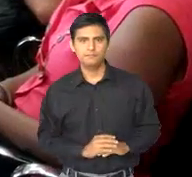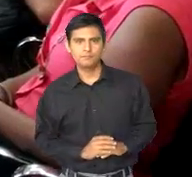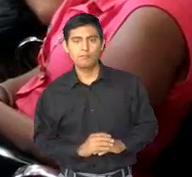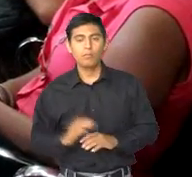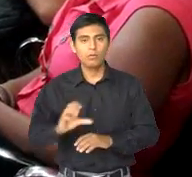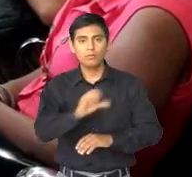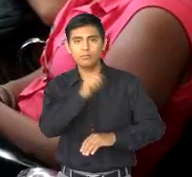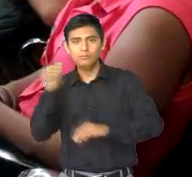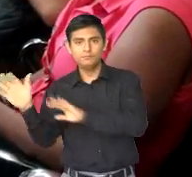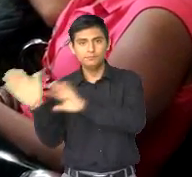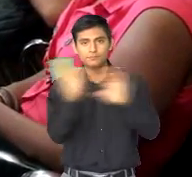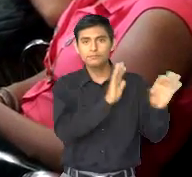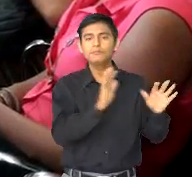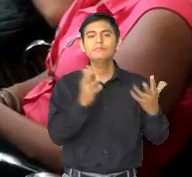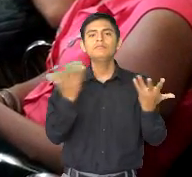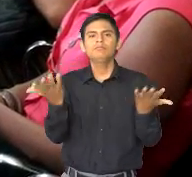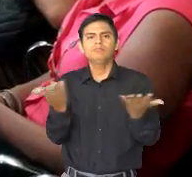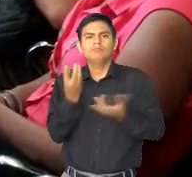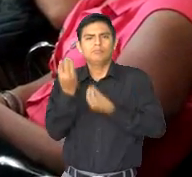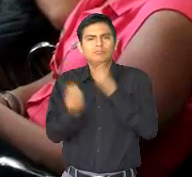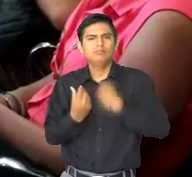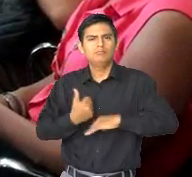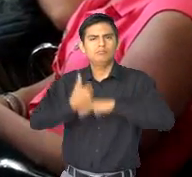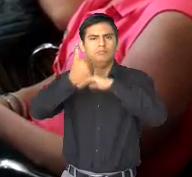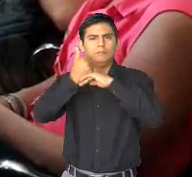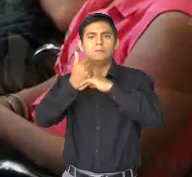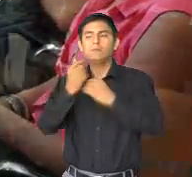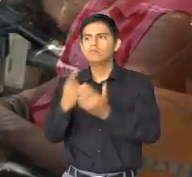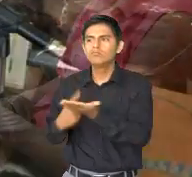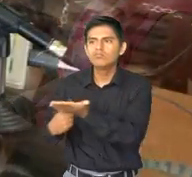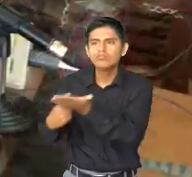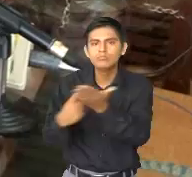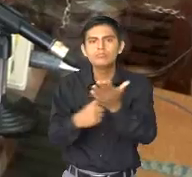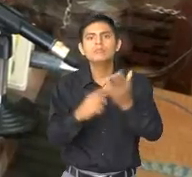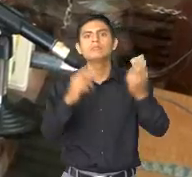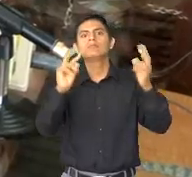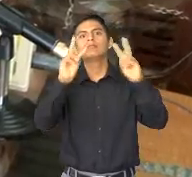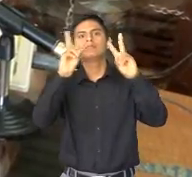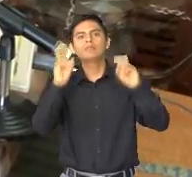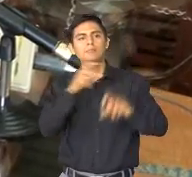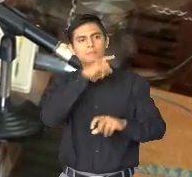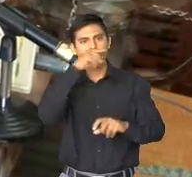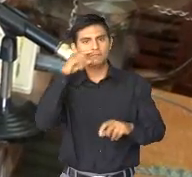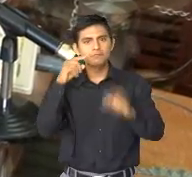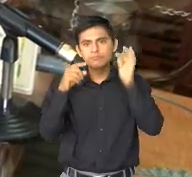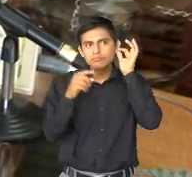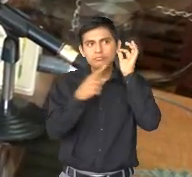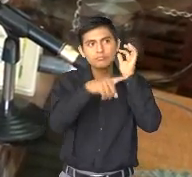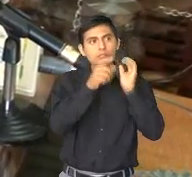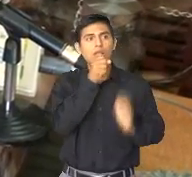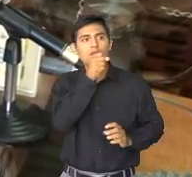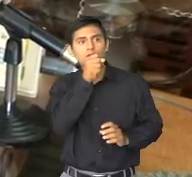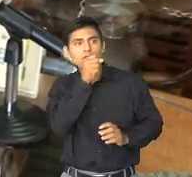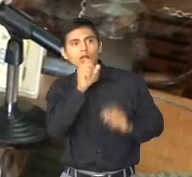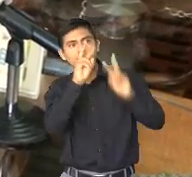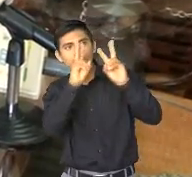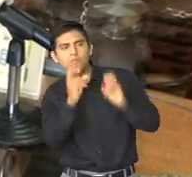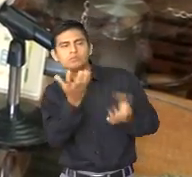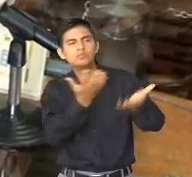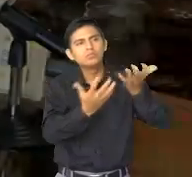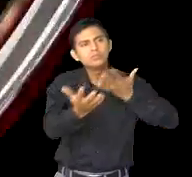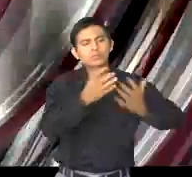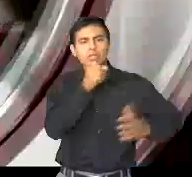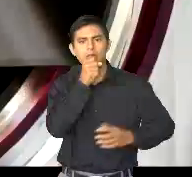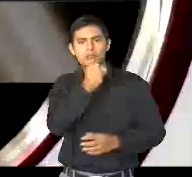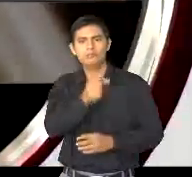Otra actividad de la primera autoridad cantonal fue conceder una rueda de prensa a comunicadores sociales de la localidad. Varios fueron los temas que se